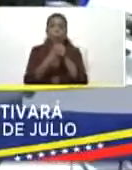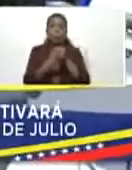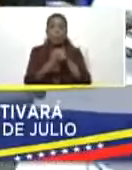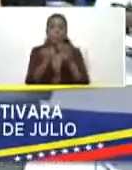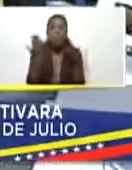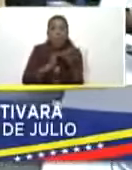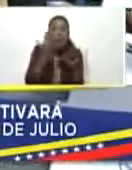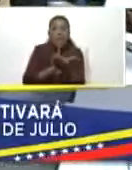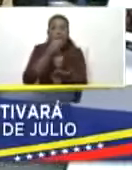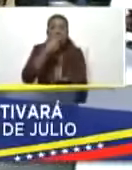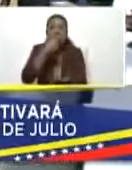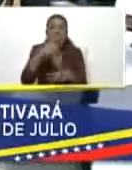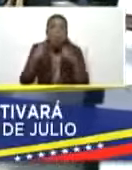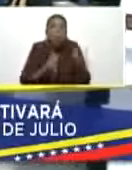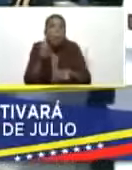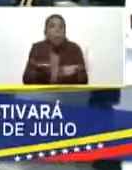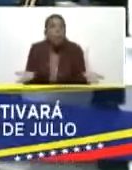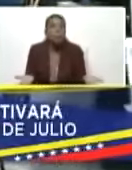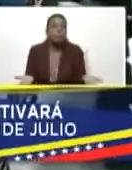plátanos.